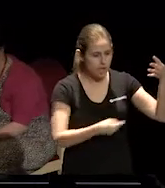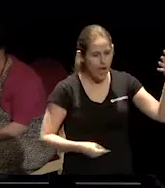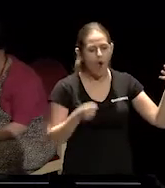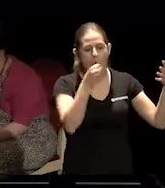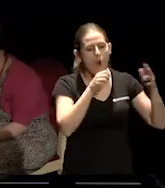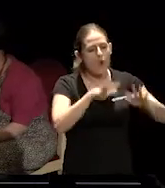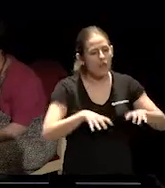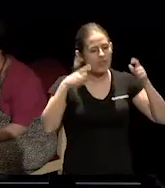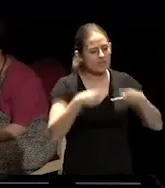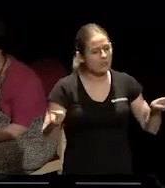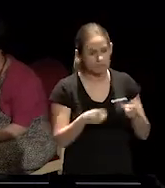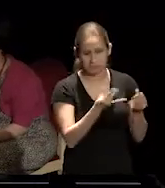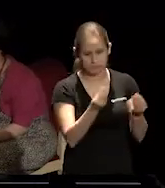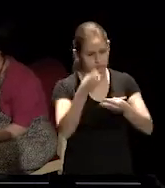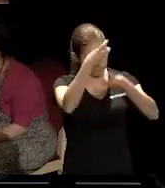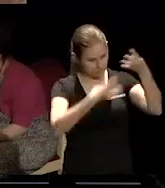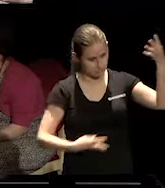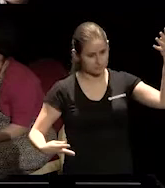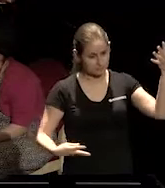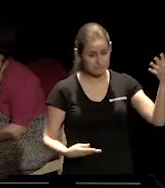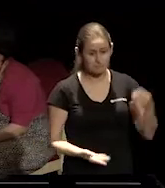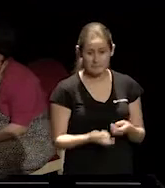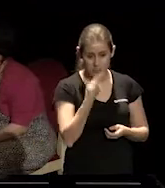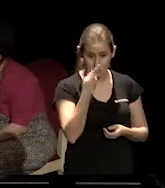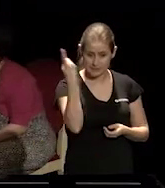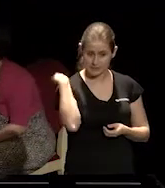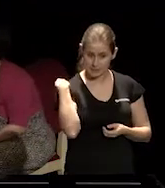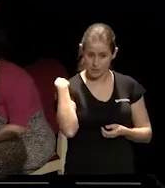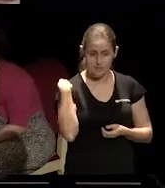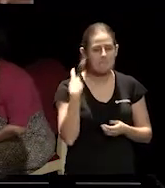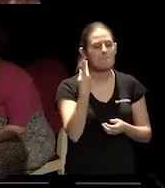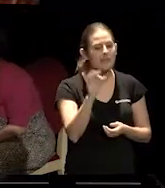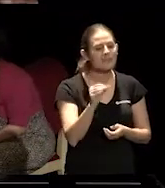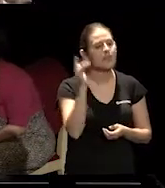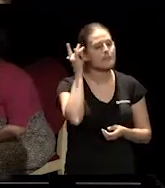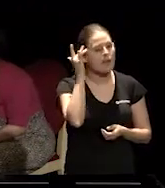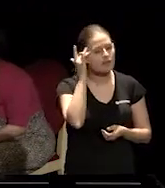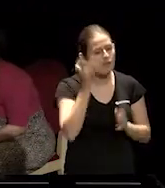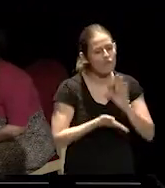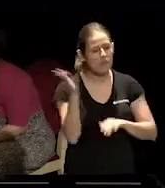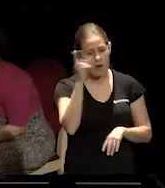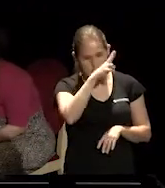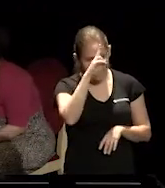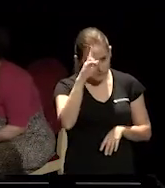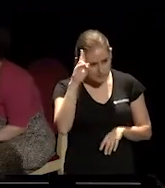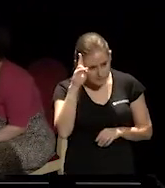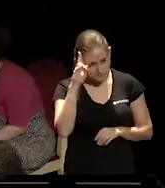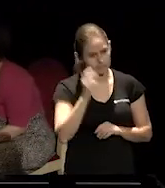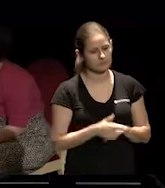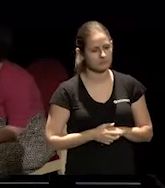Fundación Luciane el que en el 17 de marzo del año pasado y que de repente cambió todo. Fuimos a Madrid el año pasado. Bueno, la verdad es